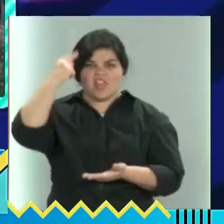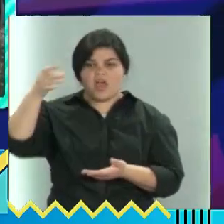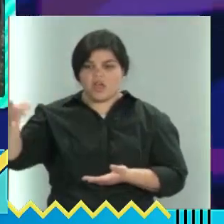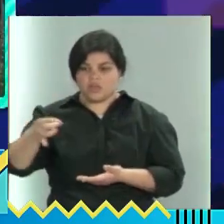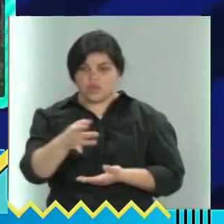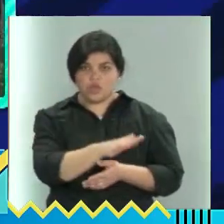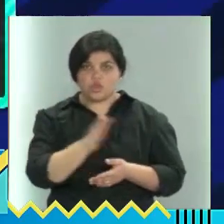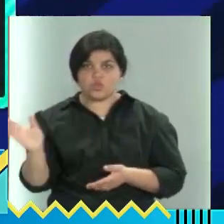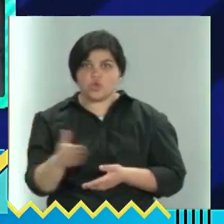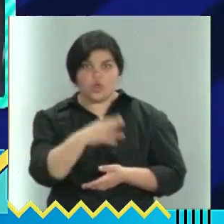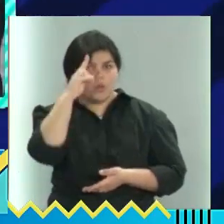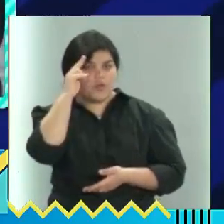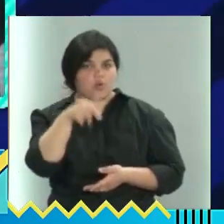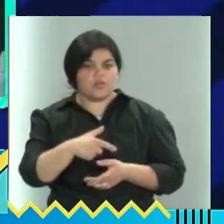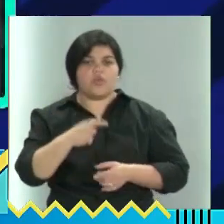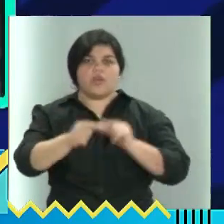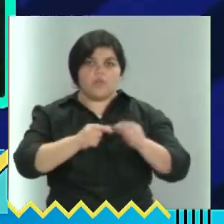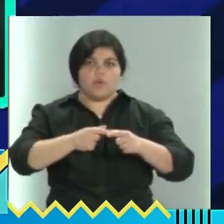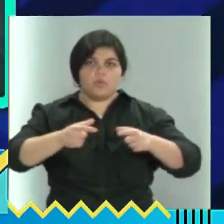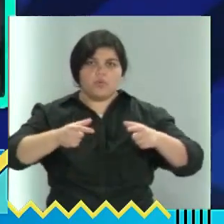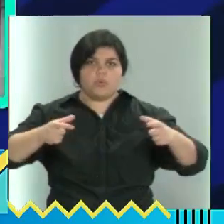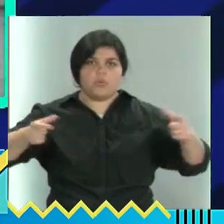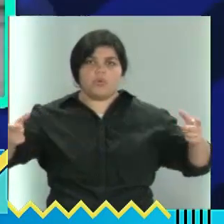cómo se debería ir creciendo.